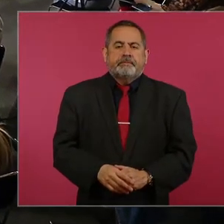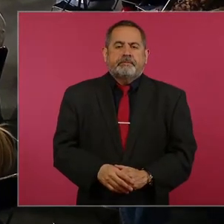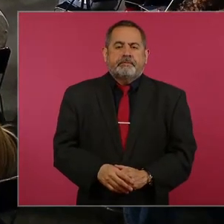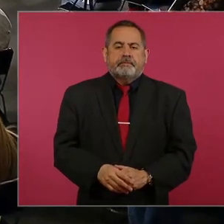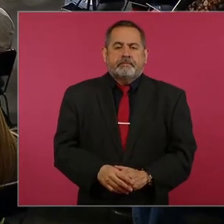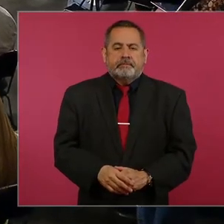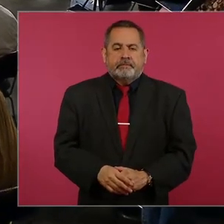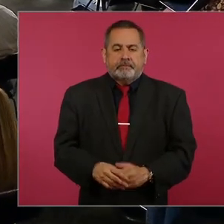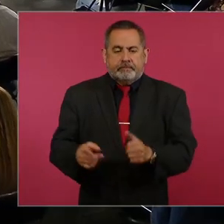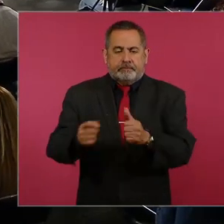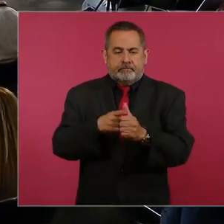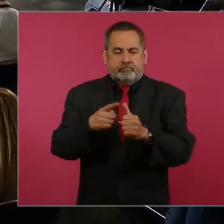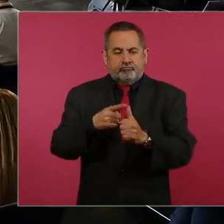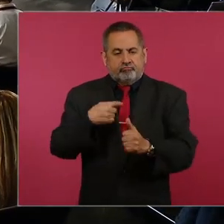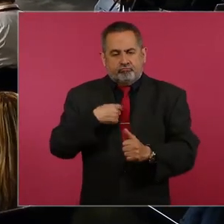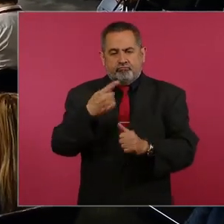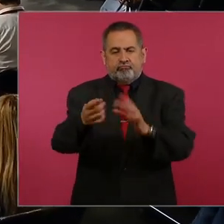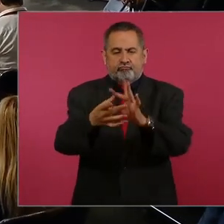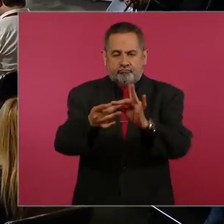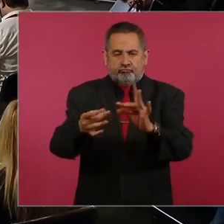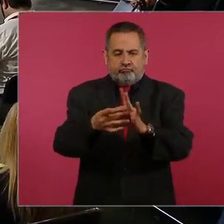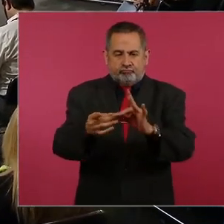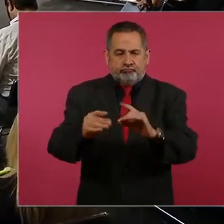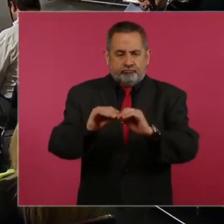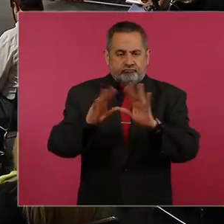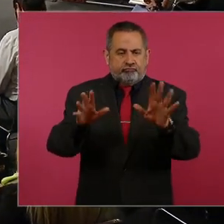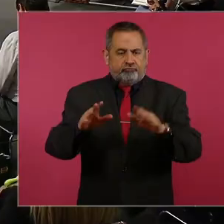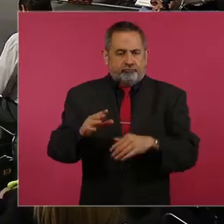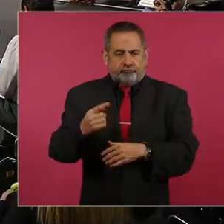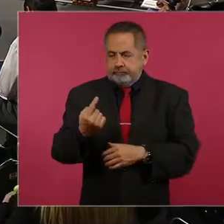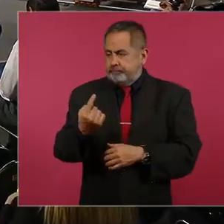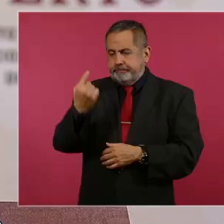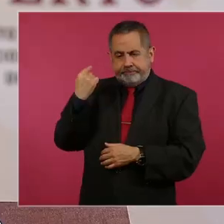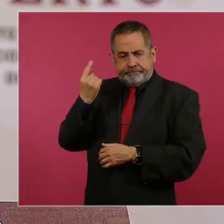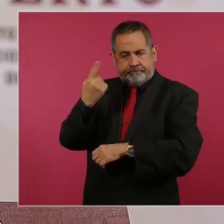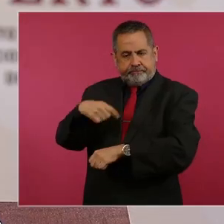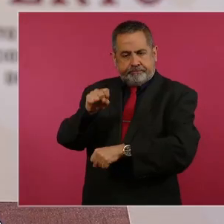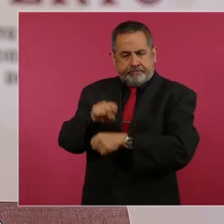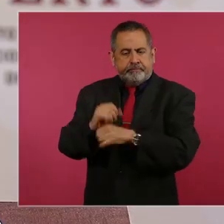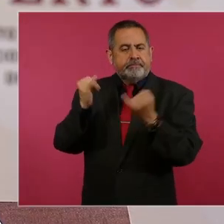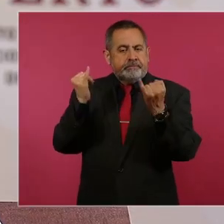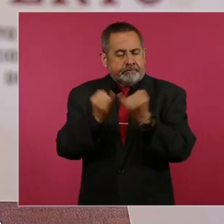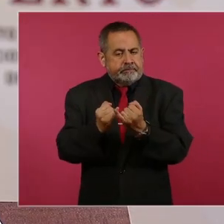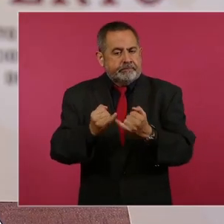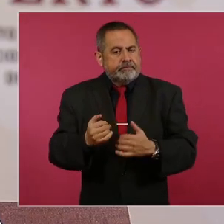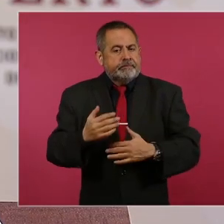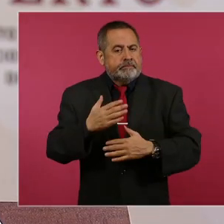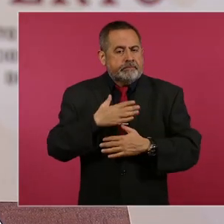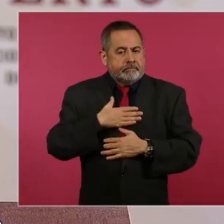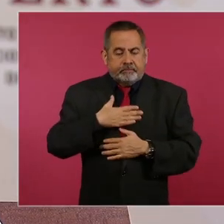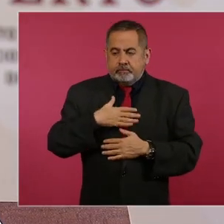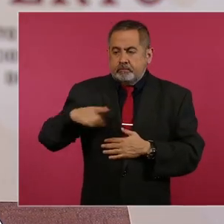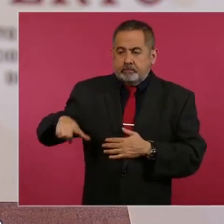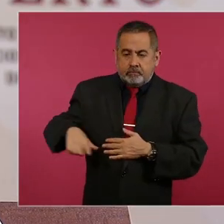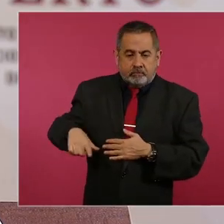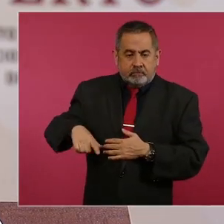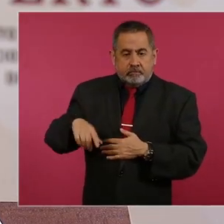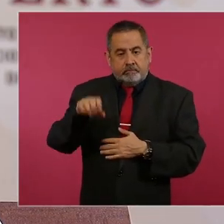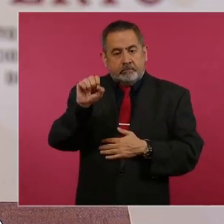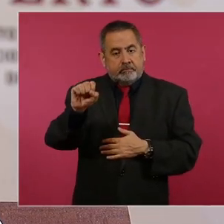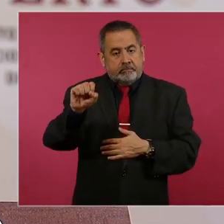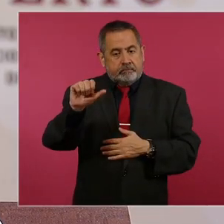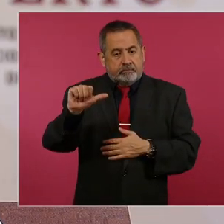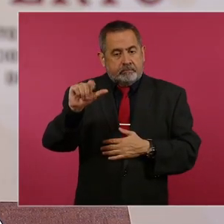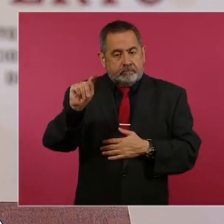Antes que nada, quiero comentar, como lo hicimos la semana pasada, que la función del Estado y la función del SAT